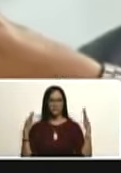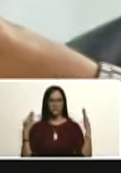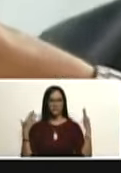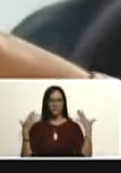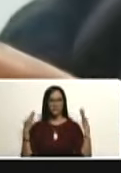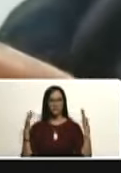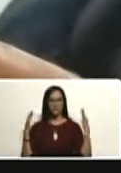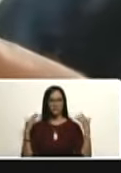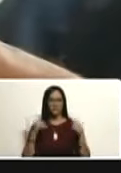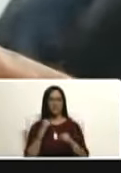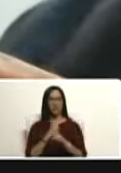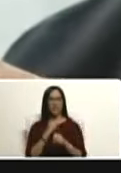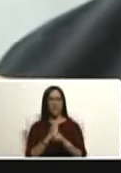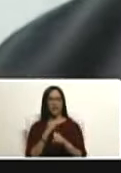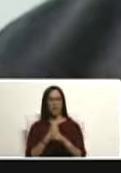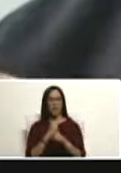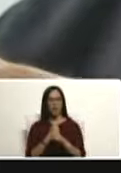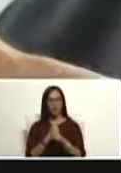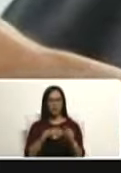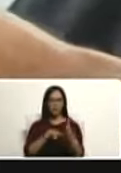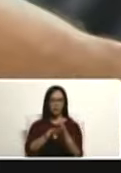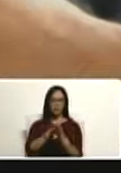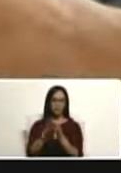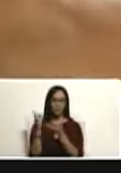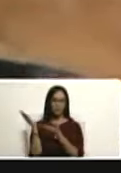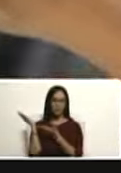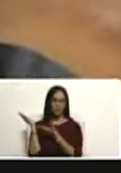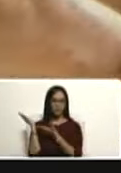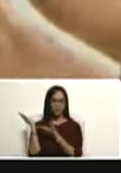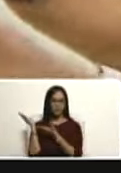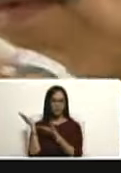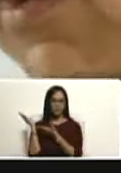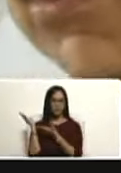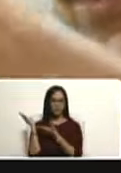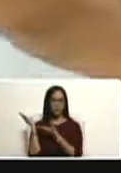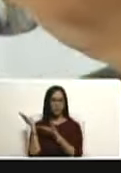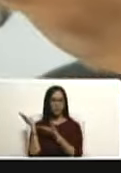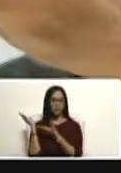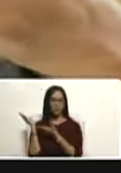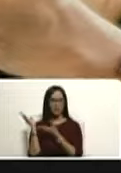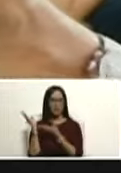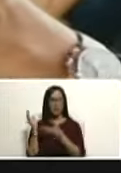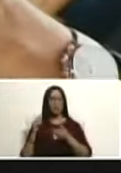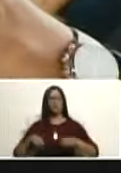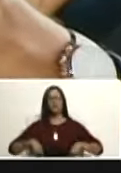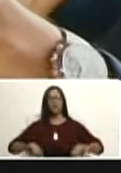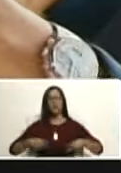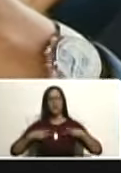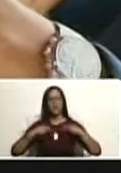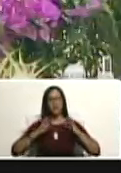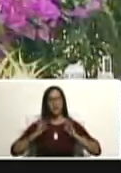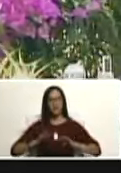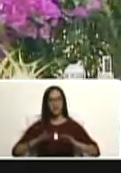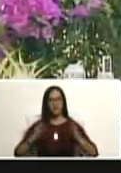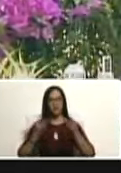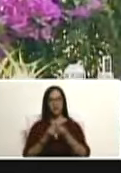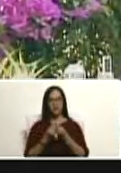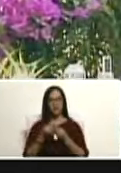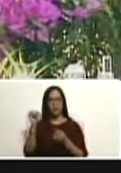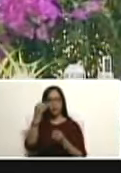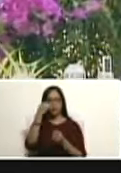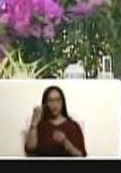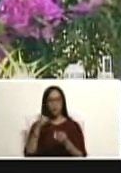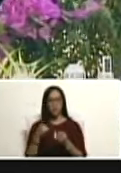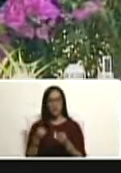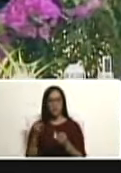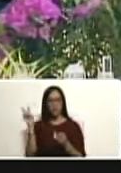Su obra trascendió su vida física. Y hoy va con nosotros. Un zuliano excepcional.